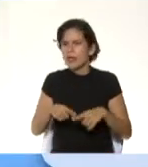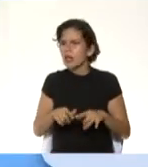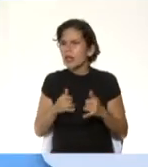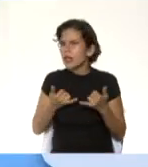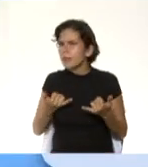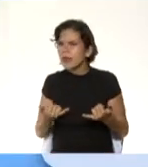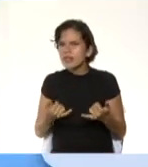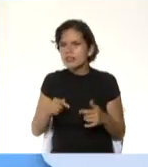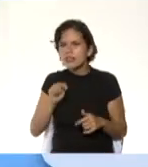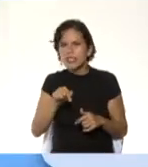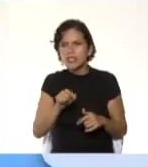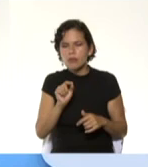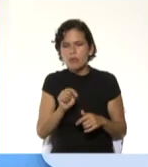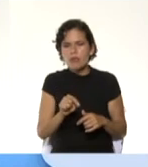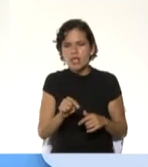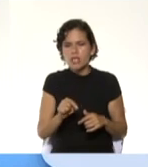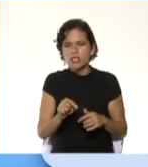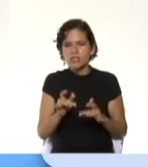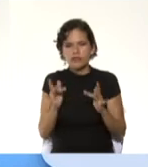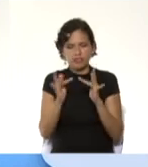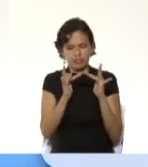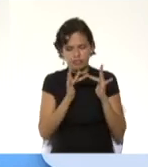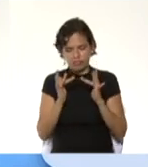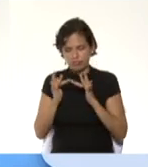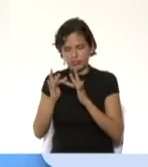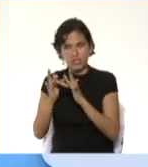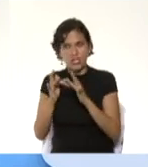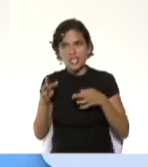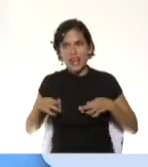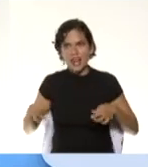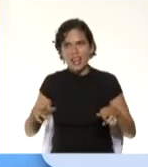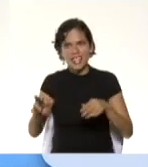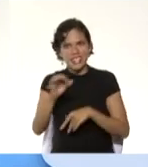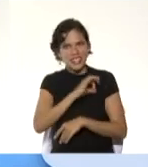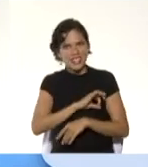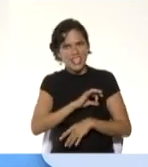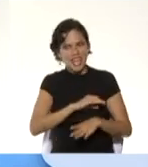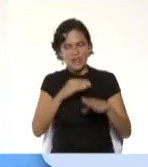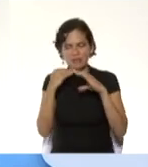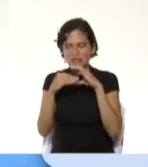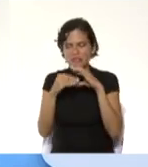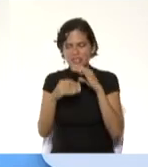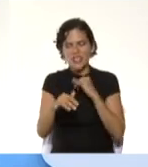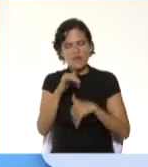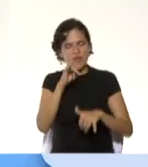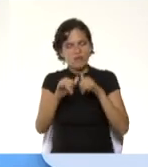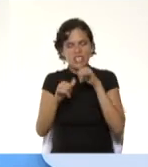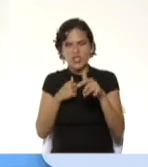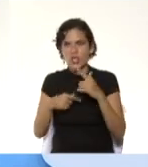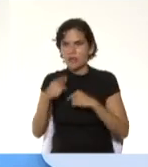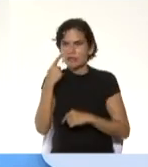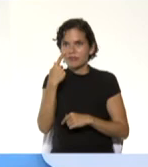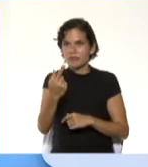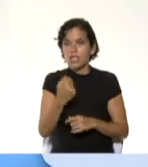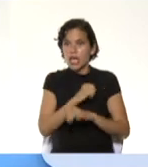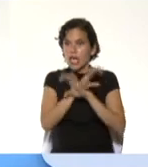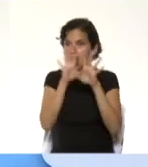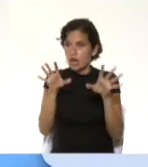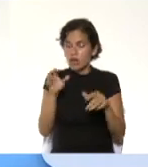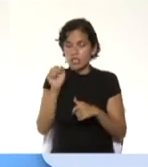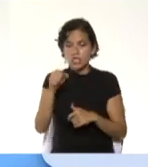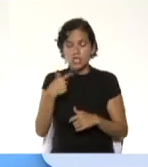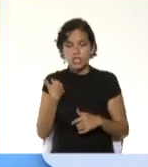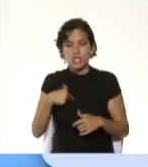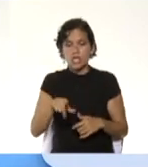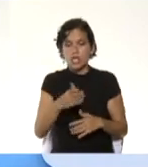parece si en este momento interactuamos por nuestras redes sociales y posteamos esta información que acabamos de dar? Claro que sí, tienen a